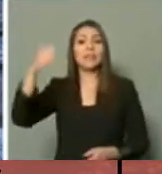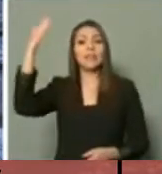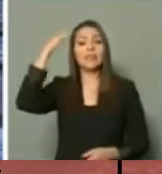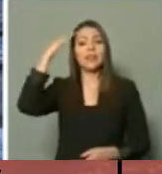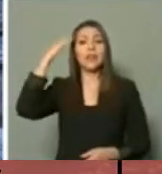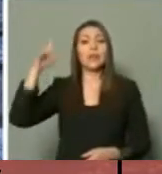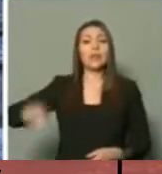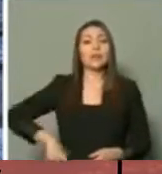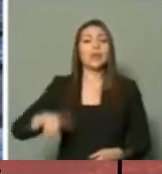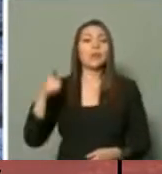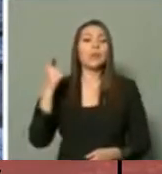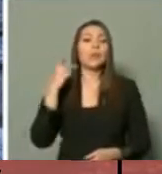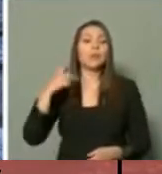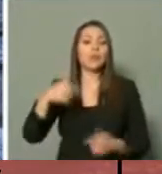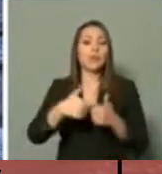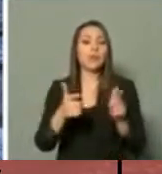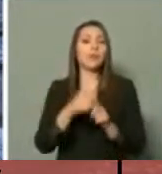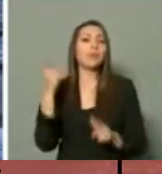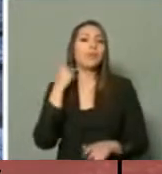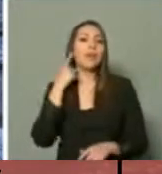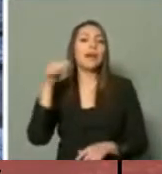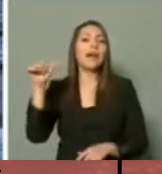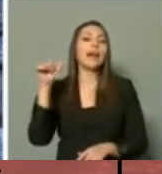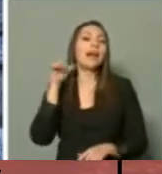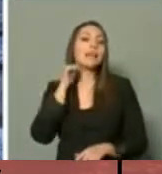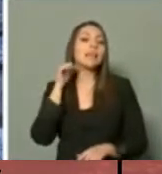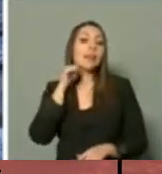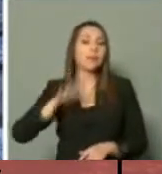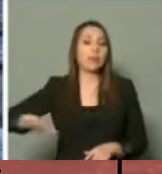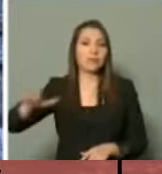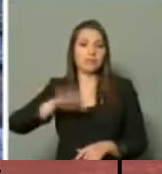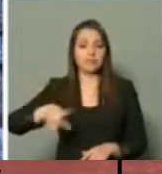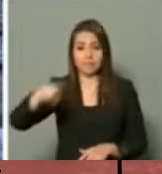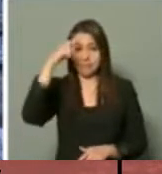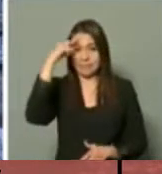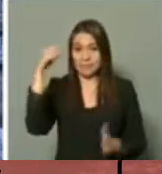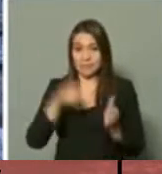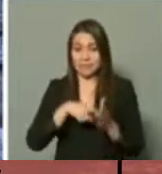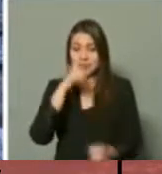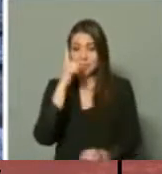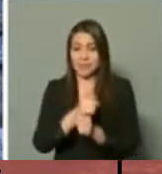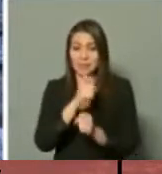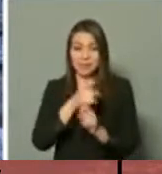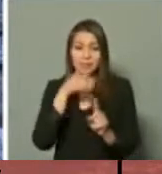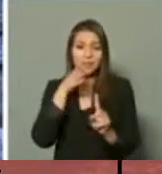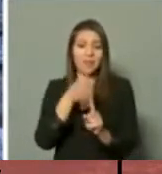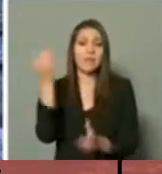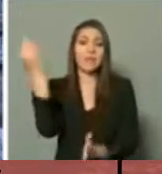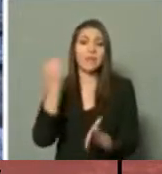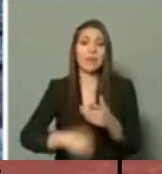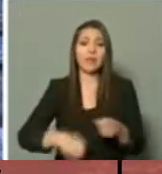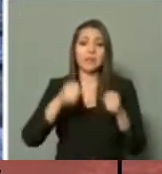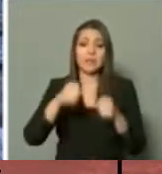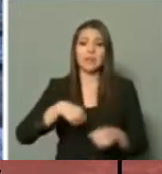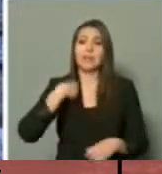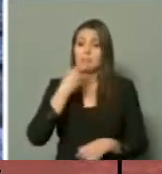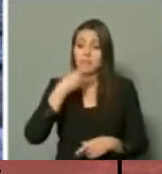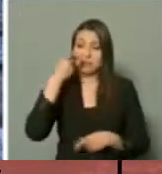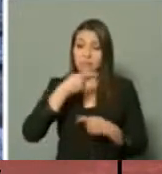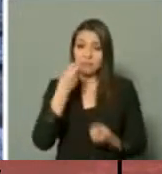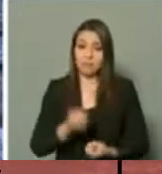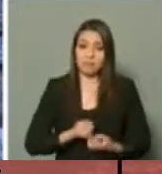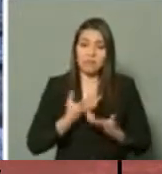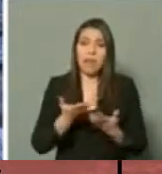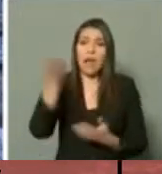en Azcapotzalco. Yo creo que lo que tenemos que priorizar aquí es la inseguridad, y lo voy a decir porque lo prometí a gente y a vecinos de San